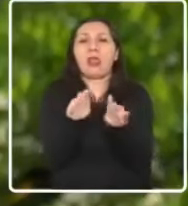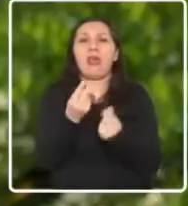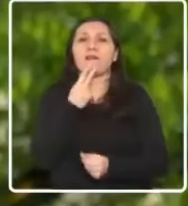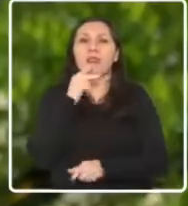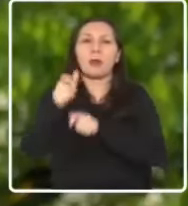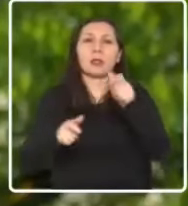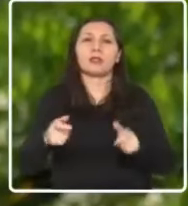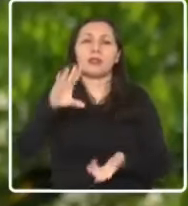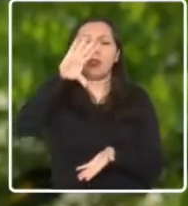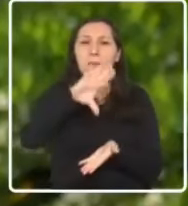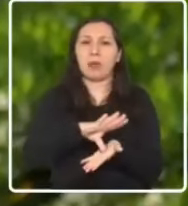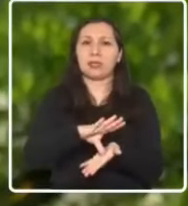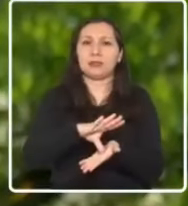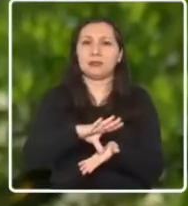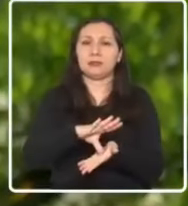de los habitantes de nuestro país.